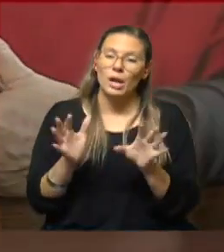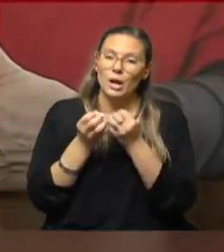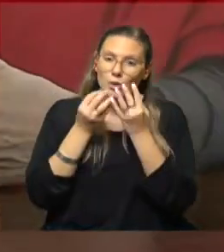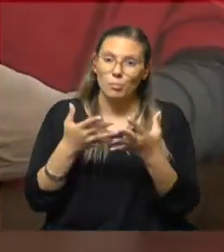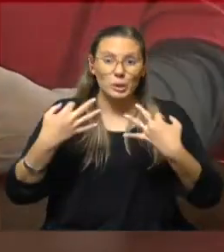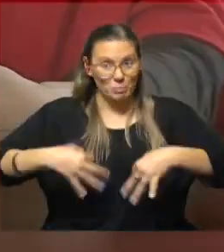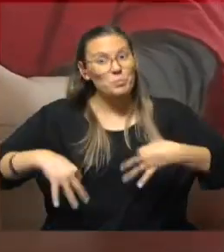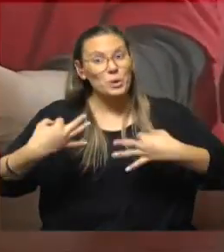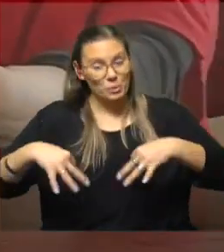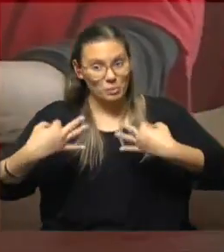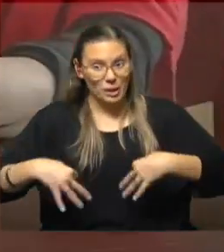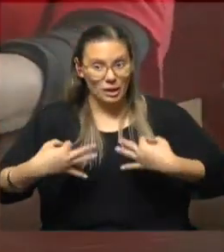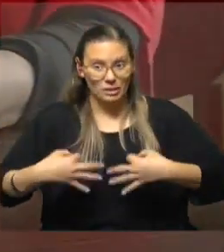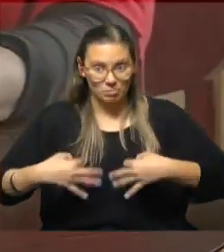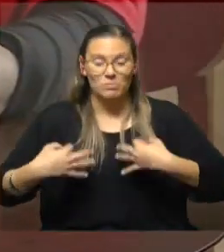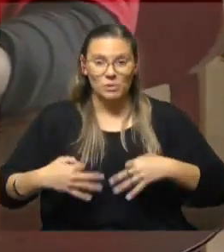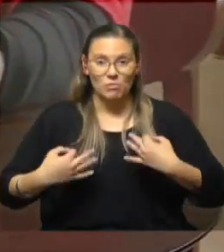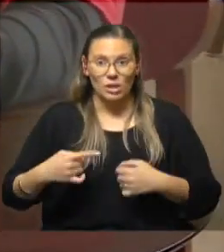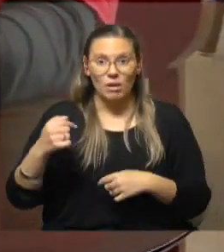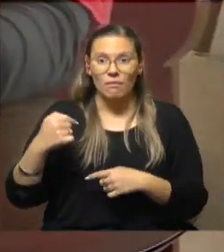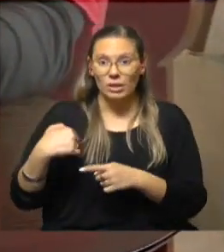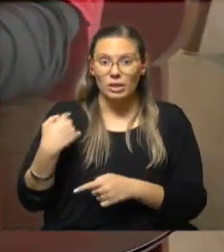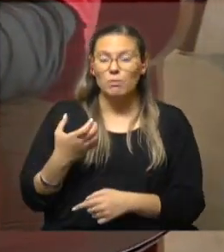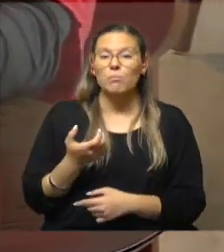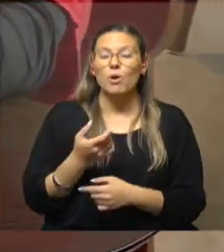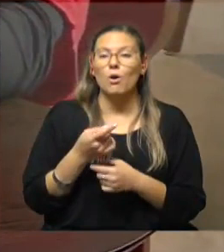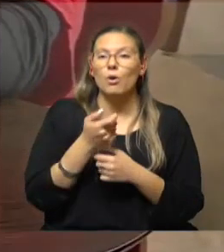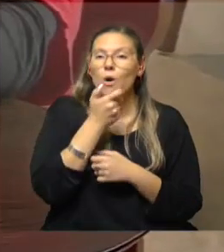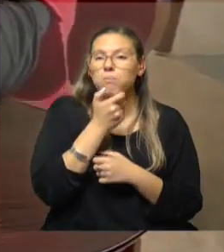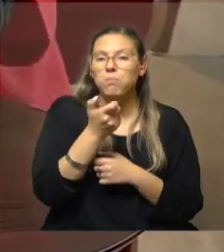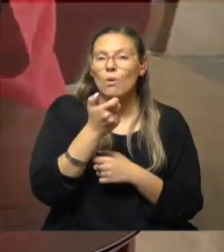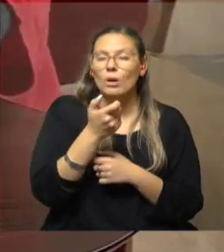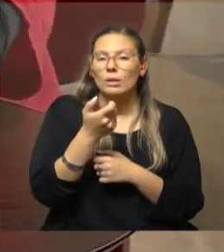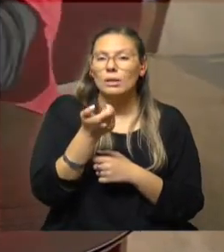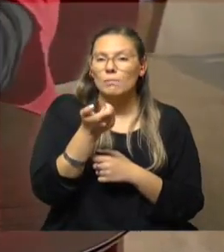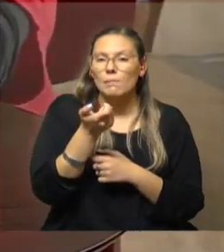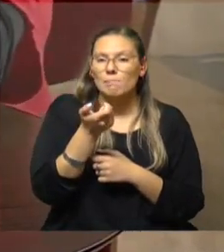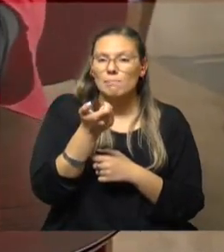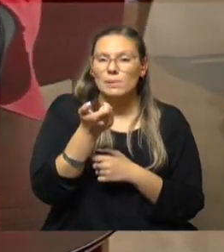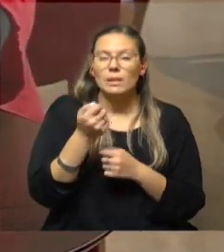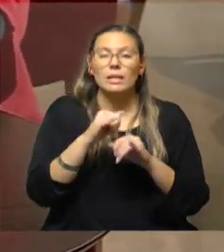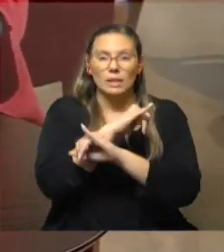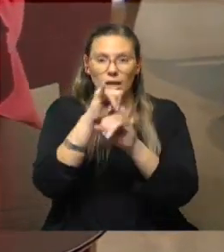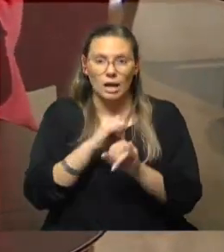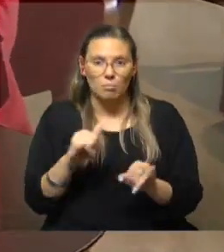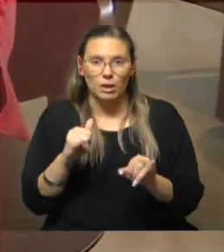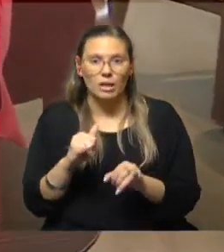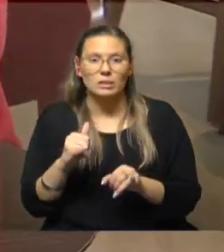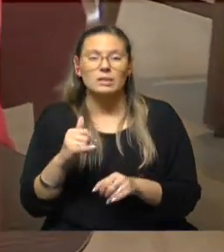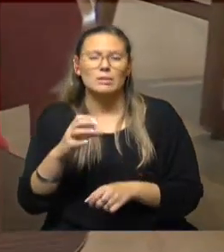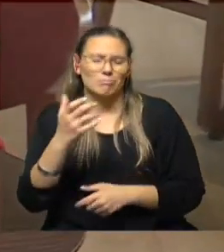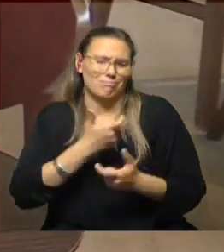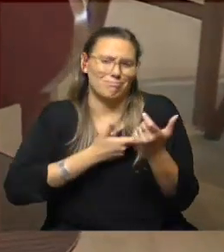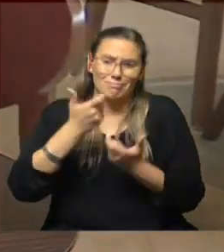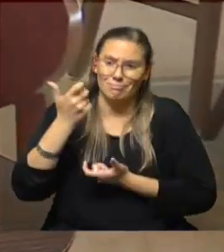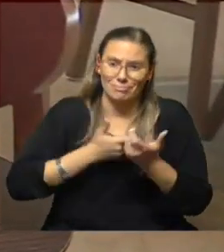Bien, muy bien. Sí, exactamente. Venimos con La Pipa de la Paz de Alicia Muñoz, una obra argentina desopilante. Yo